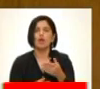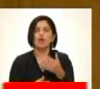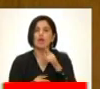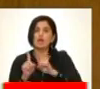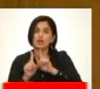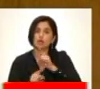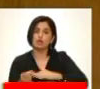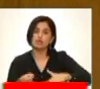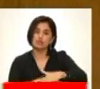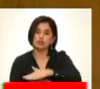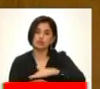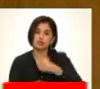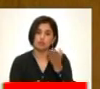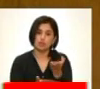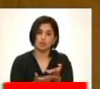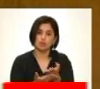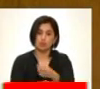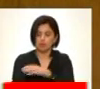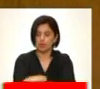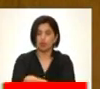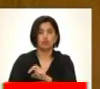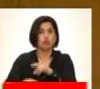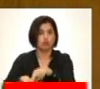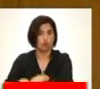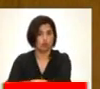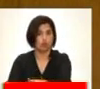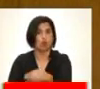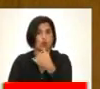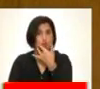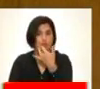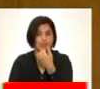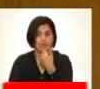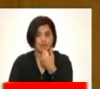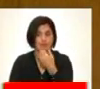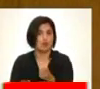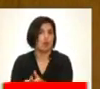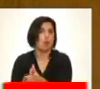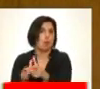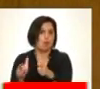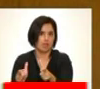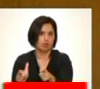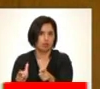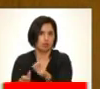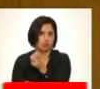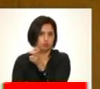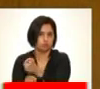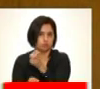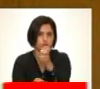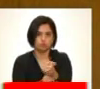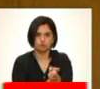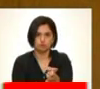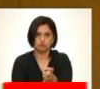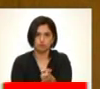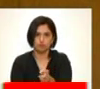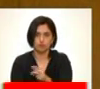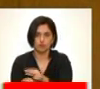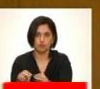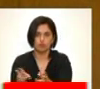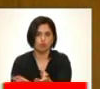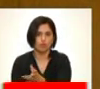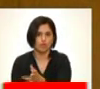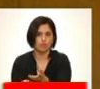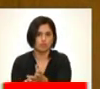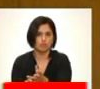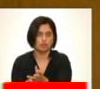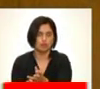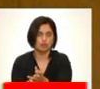algunos requerimientos también para la región de Los Ríos, porque también había un incremento, a pesar de la reducción, a pesar de que fuertemente están concentradas en